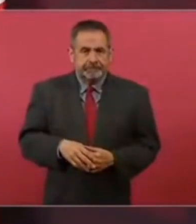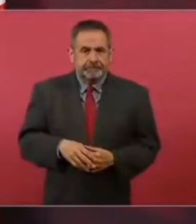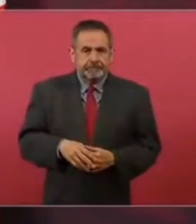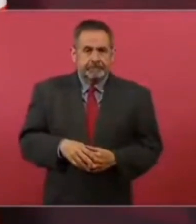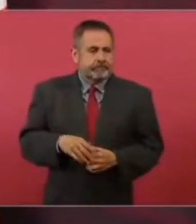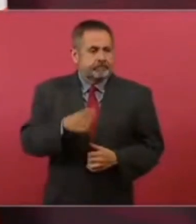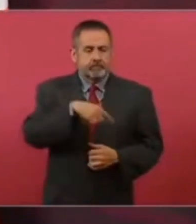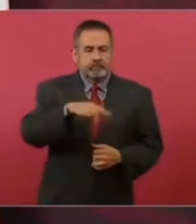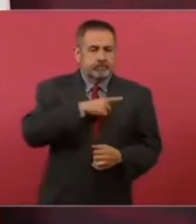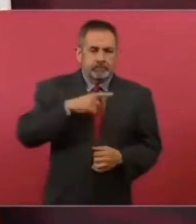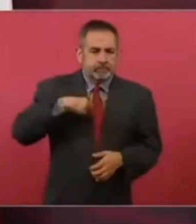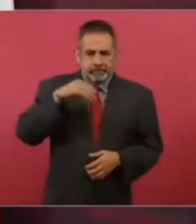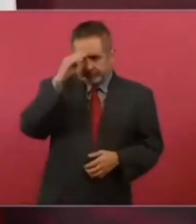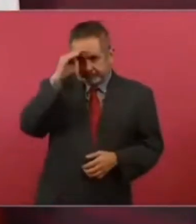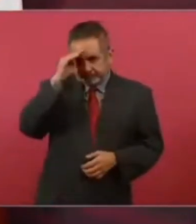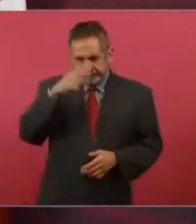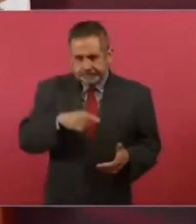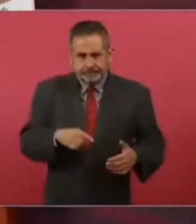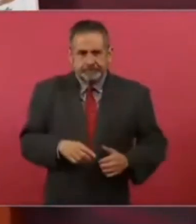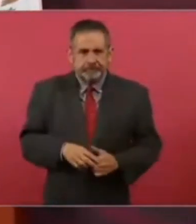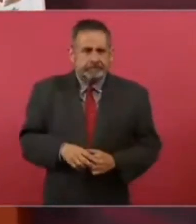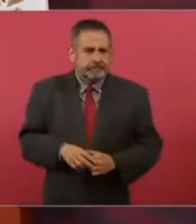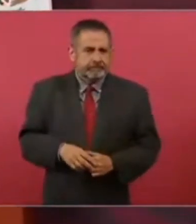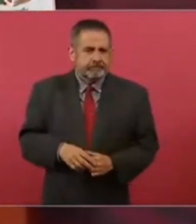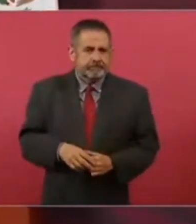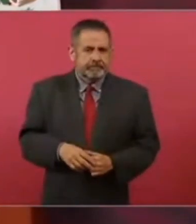no estén pensando